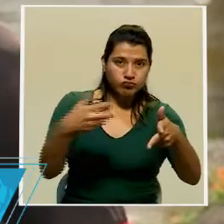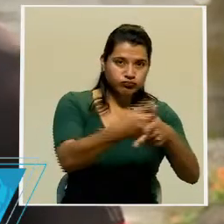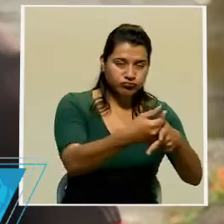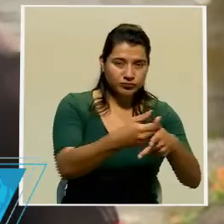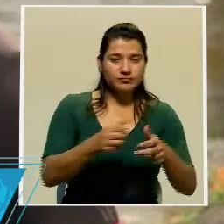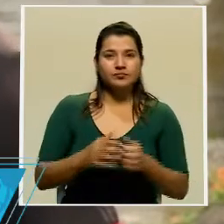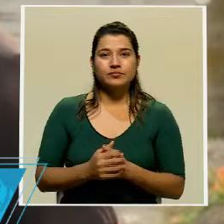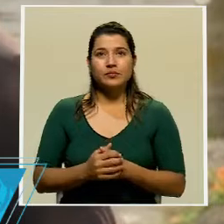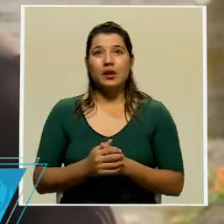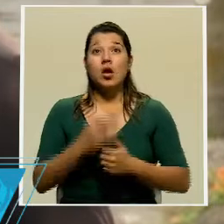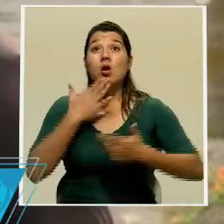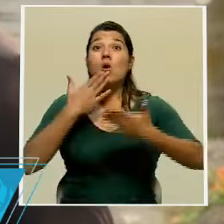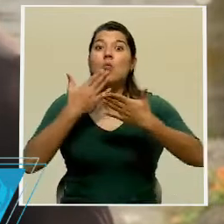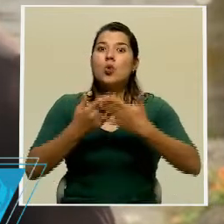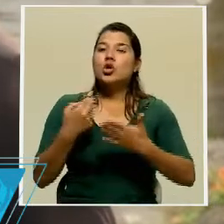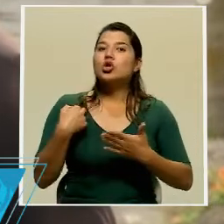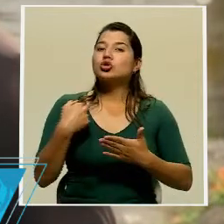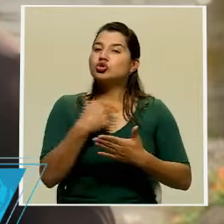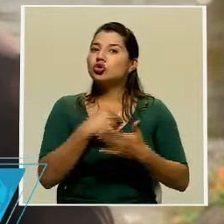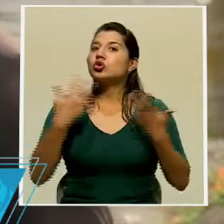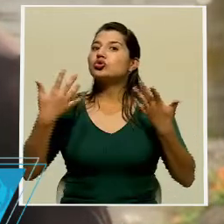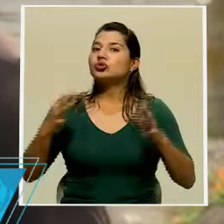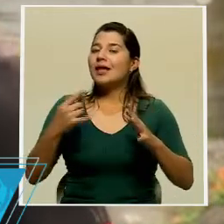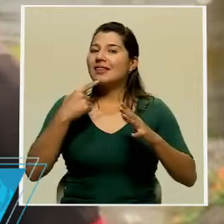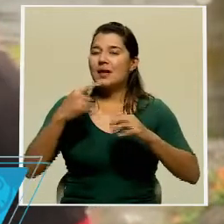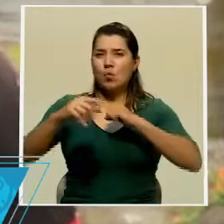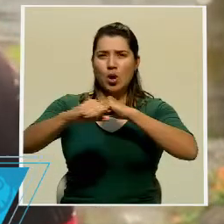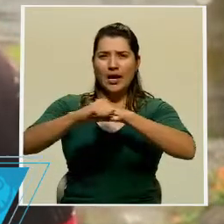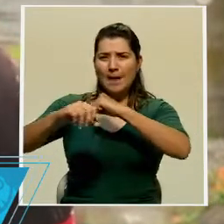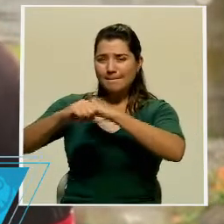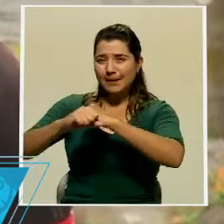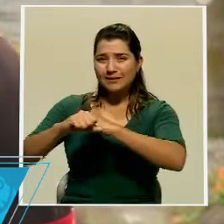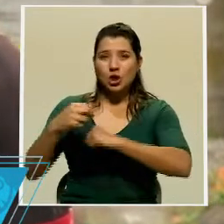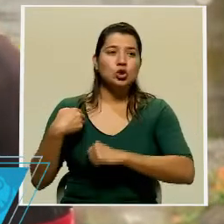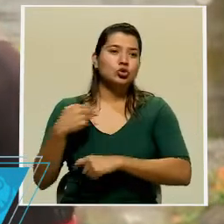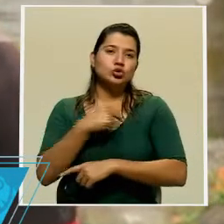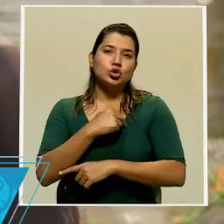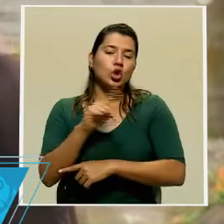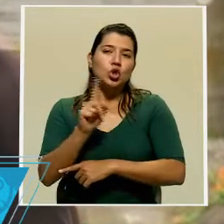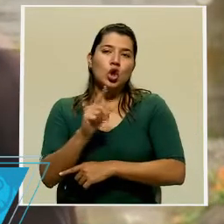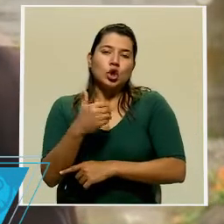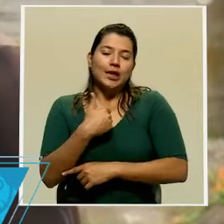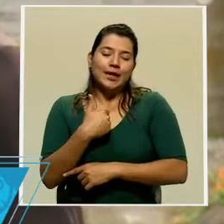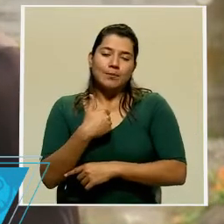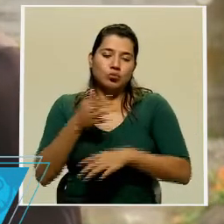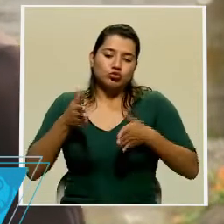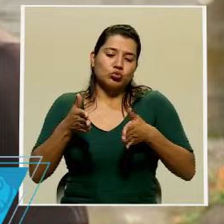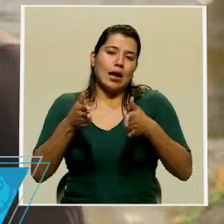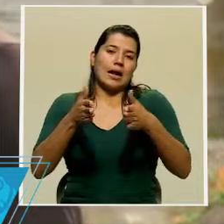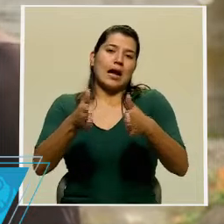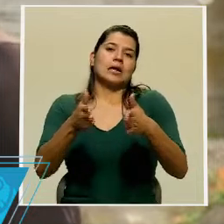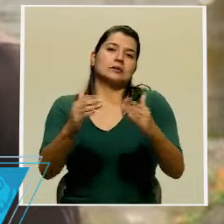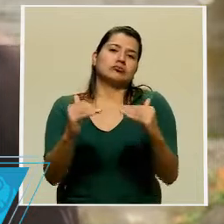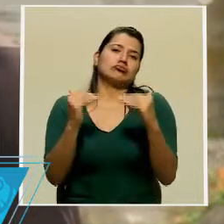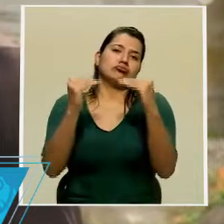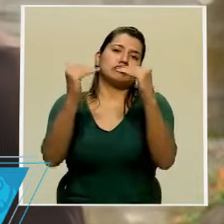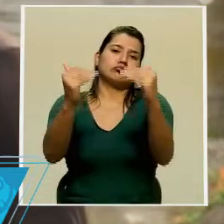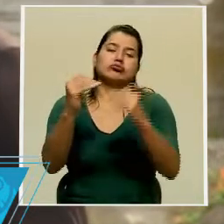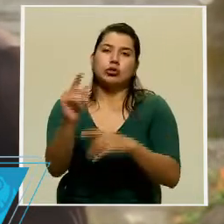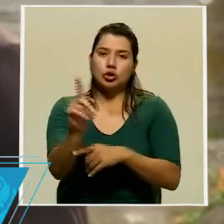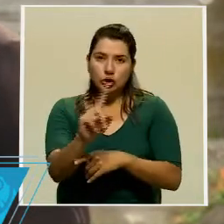que dijimos en la campaña, no tenemos calles de primer mundo, sin